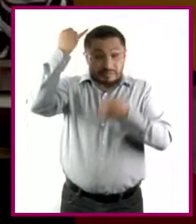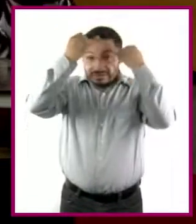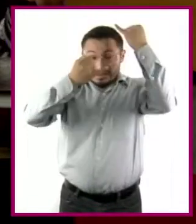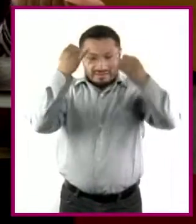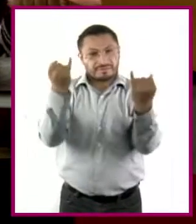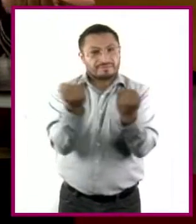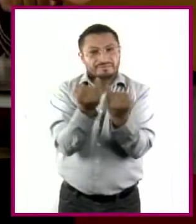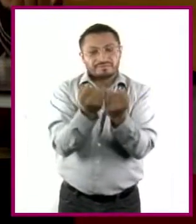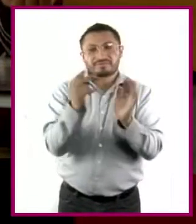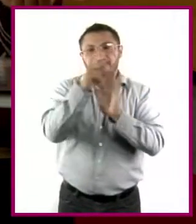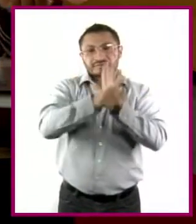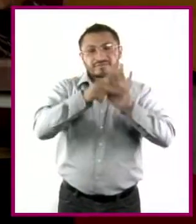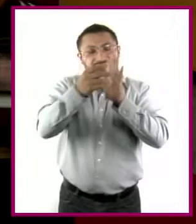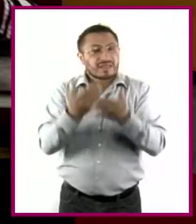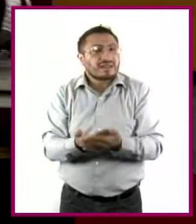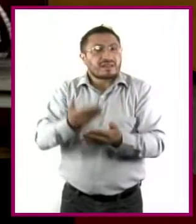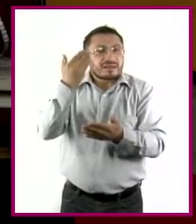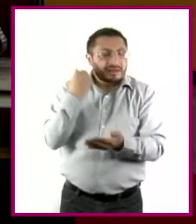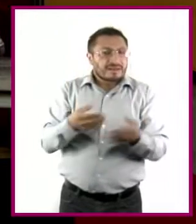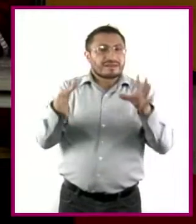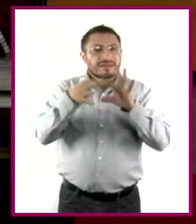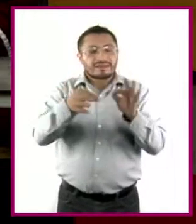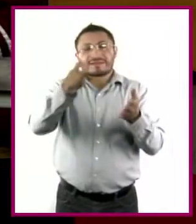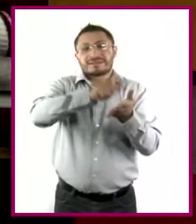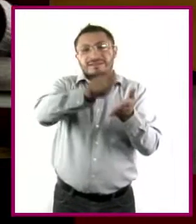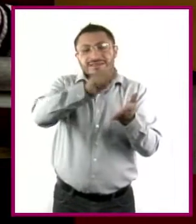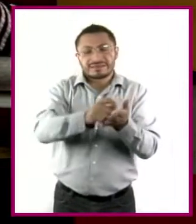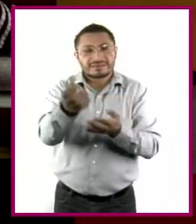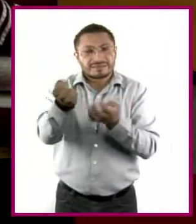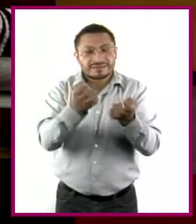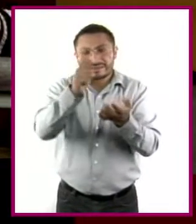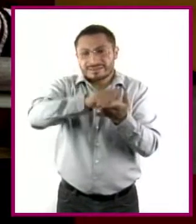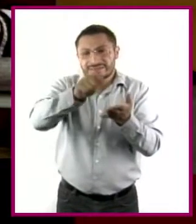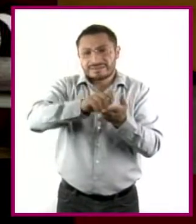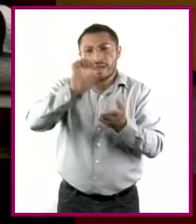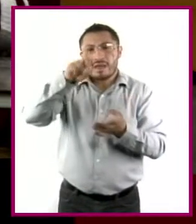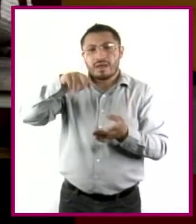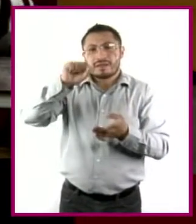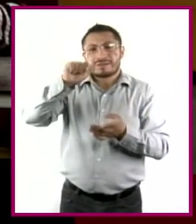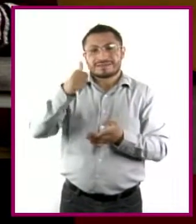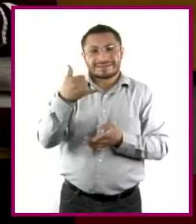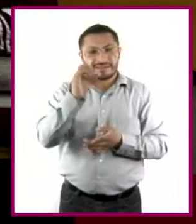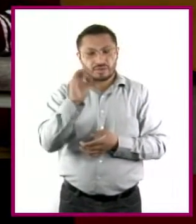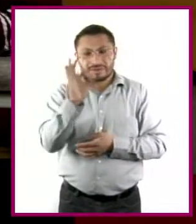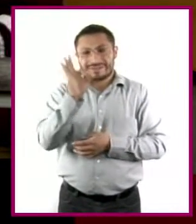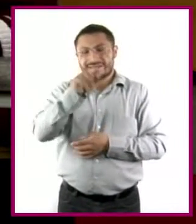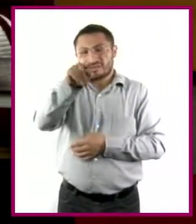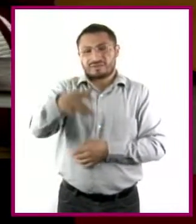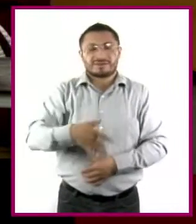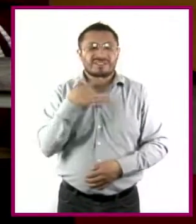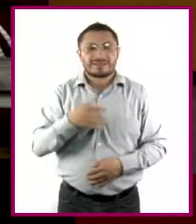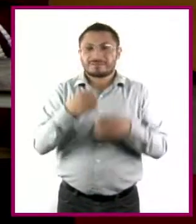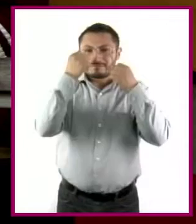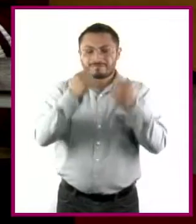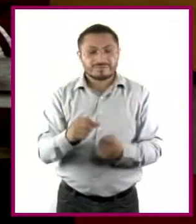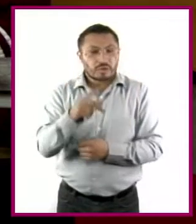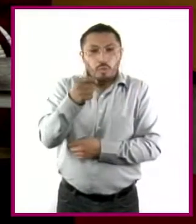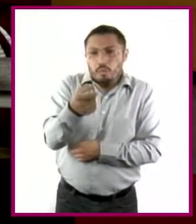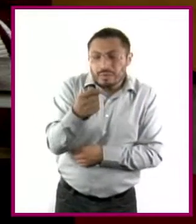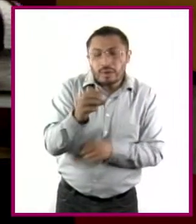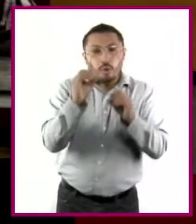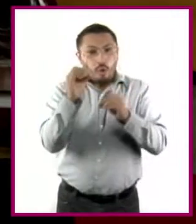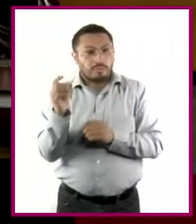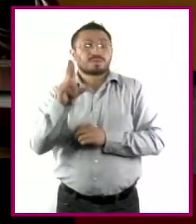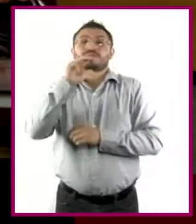que en la cápsula pasada, cuando hablamos de escribir un ensayo, deben sentir un poquito de inseguridad, pues para muchos de nosotros es más fácil hablar que